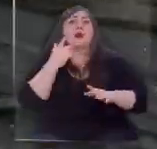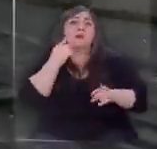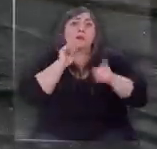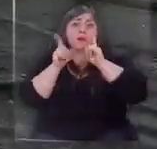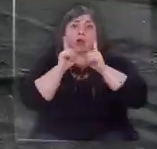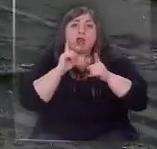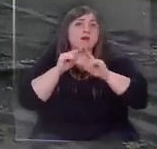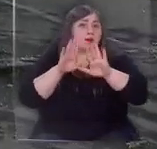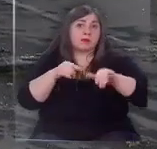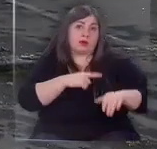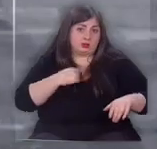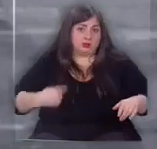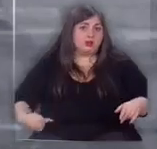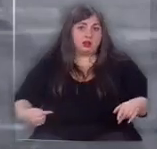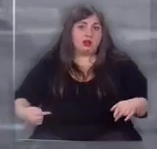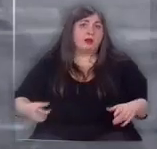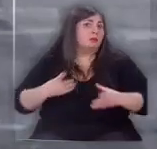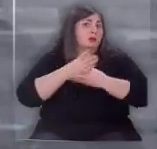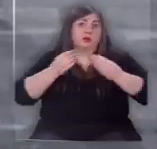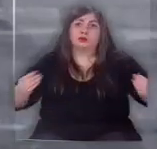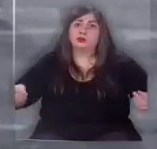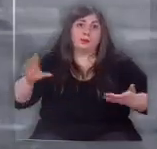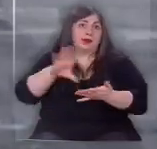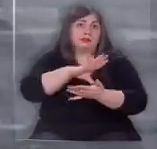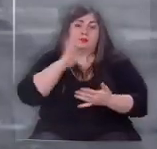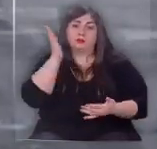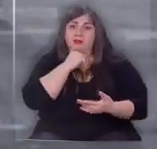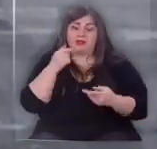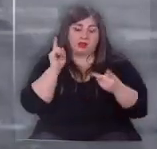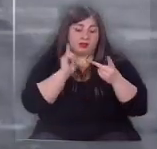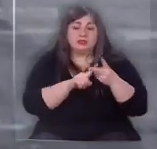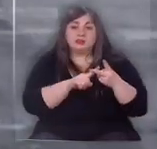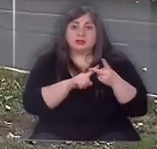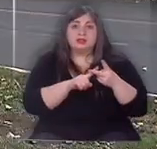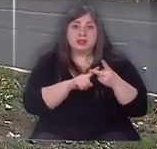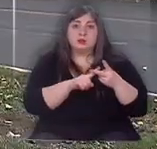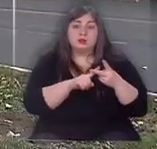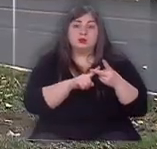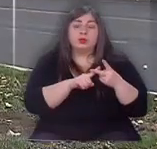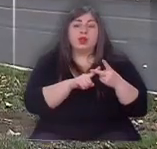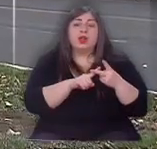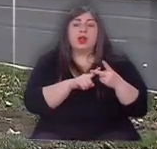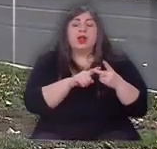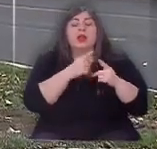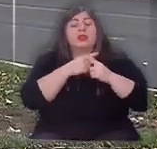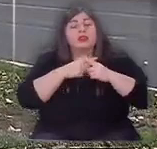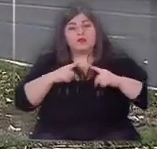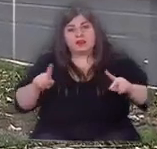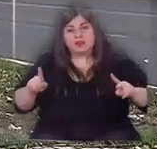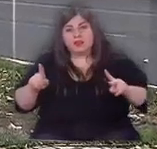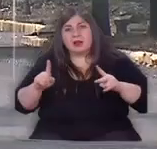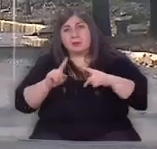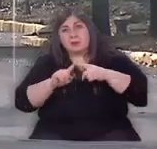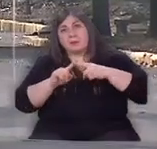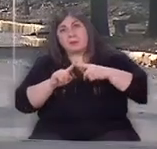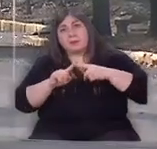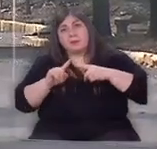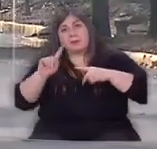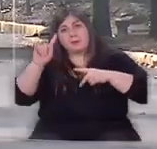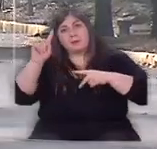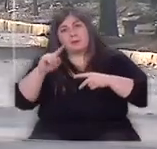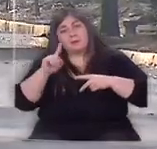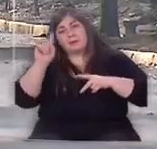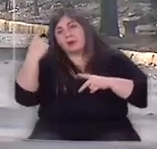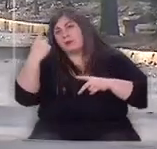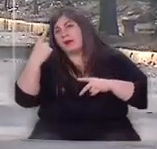como lo hizo China, y muchos países no los tuvieron. El segundo, Iván, es que a diferencia del primer supuesto que se tenía con